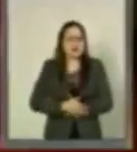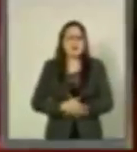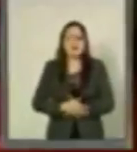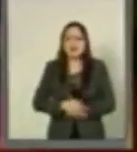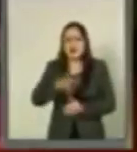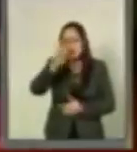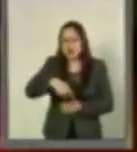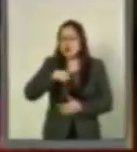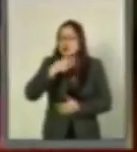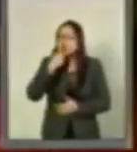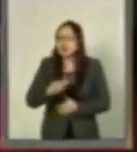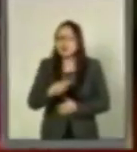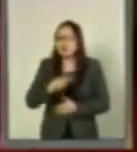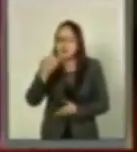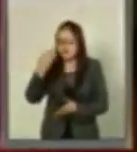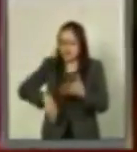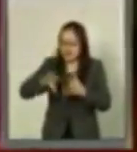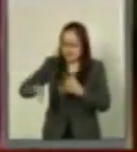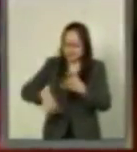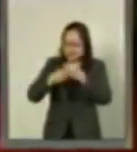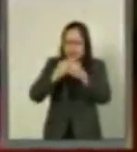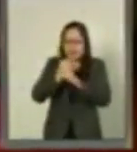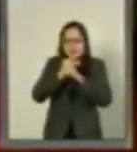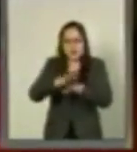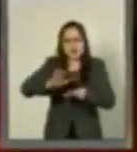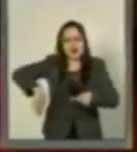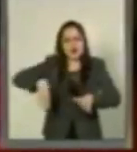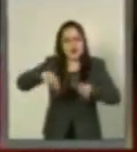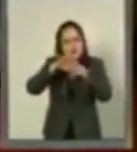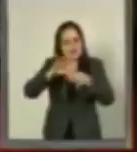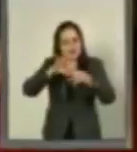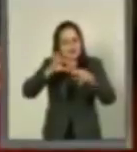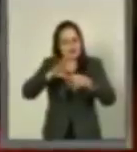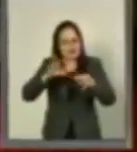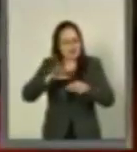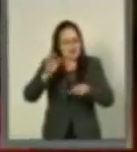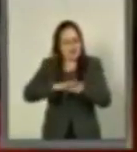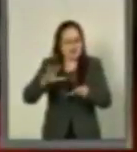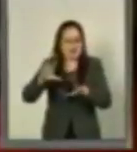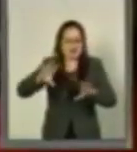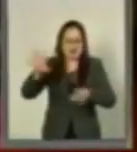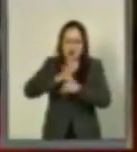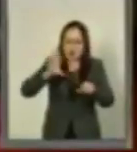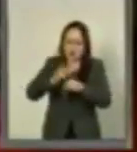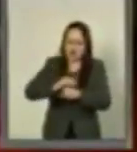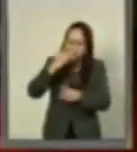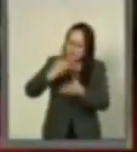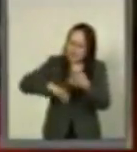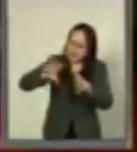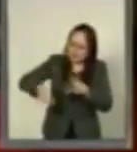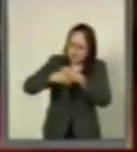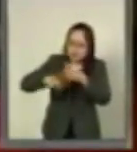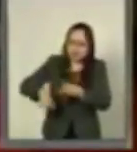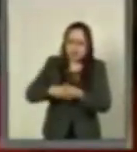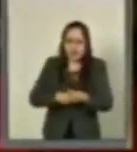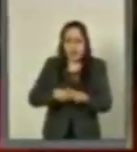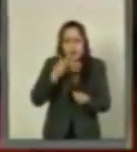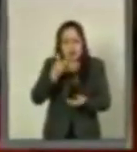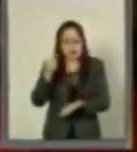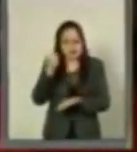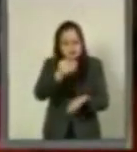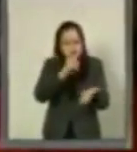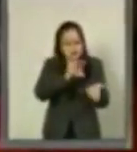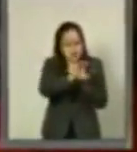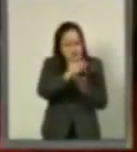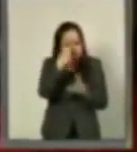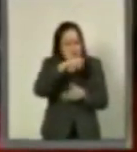faltó agregar muchos datos a lo que usted manejó de manera muy general. Mucho de este recurso, en lo que